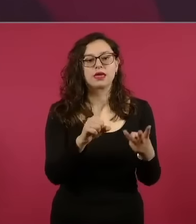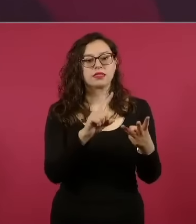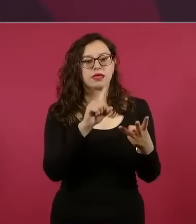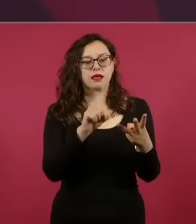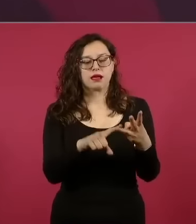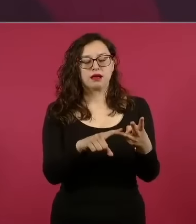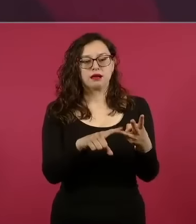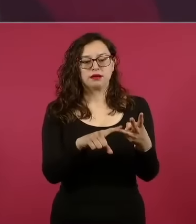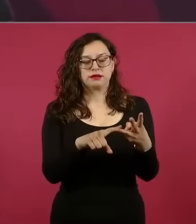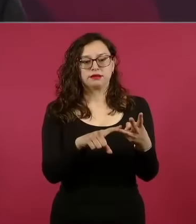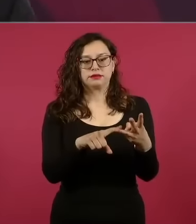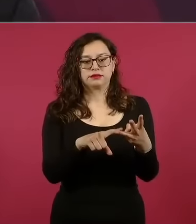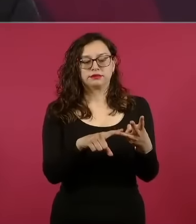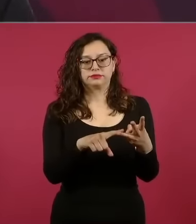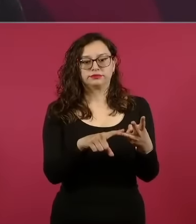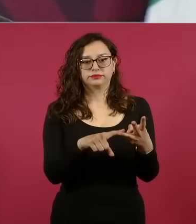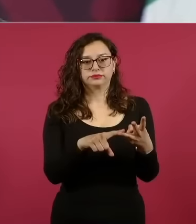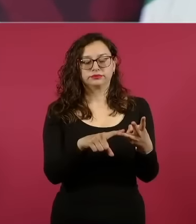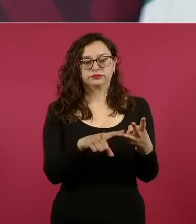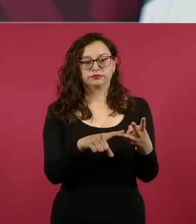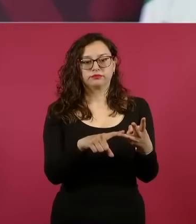cómo no hubo